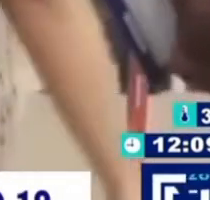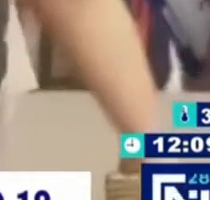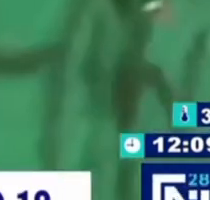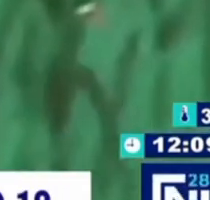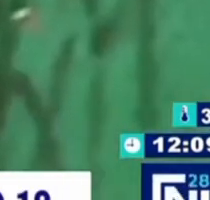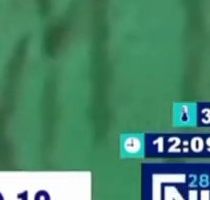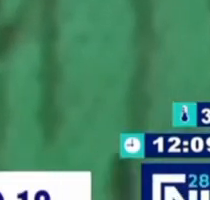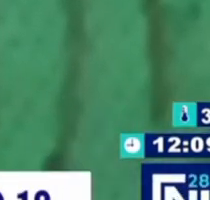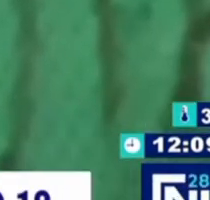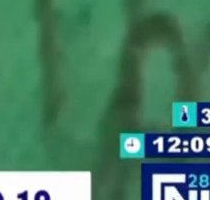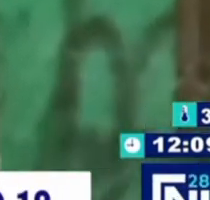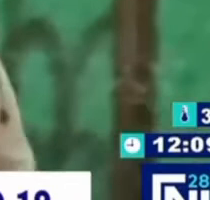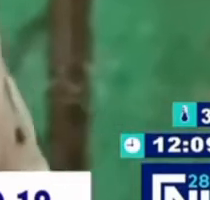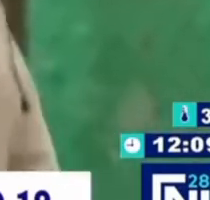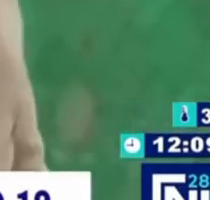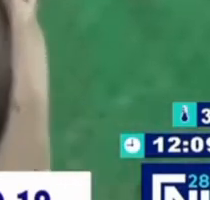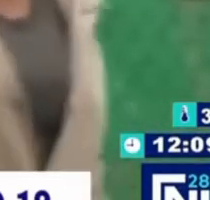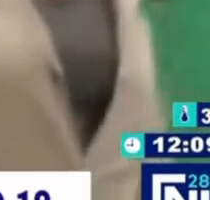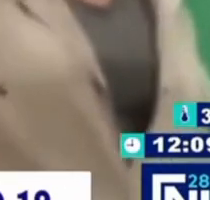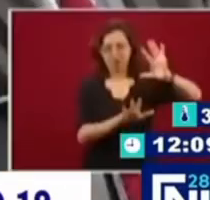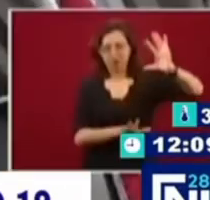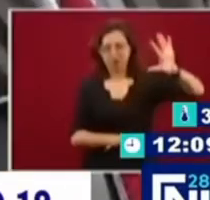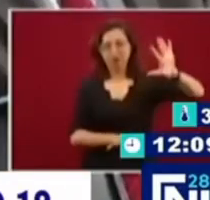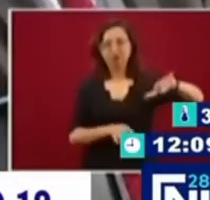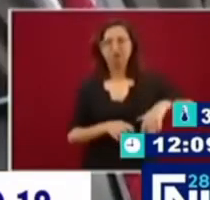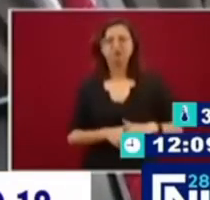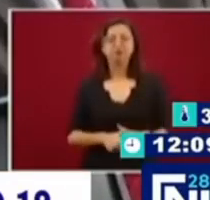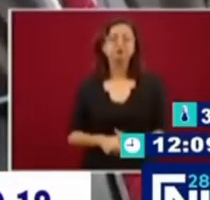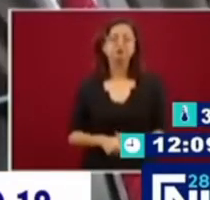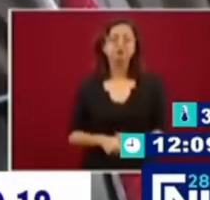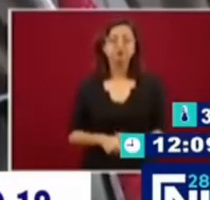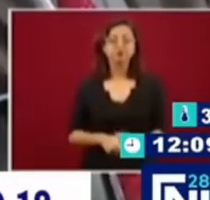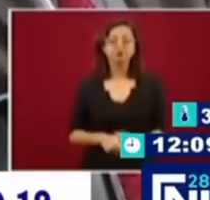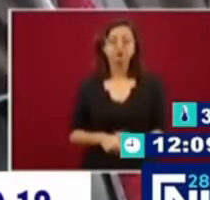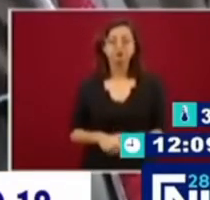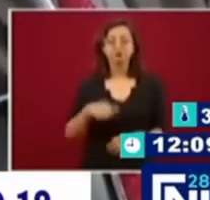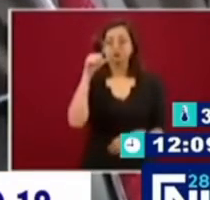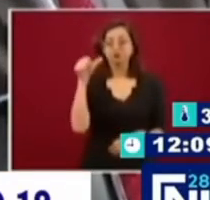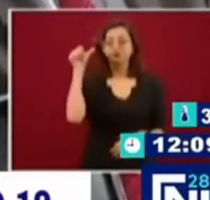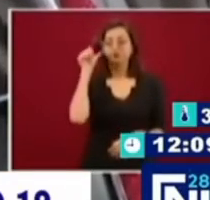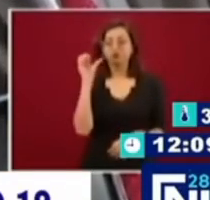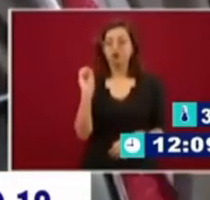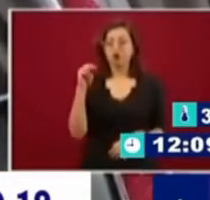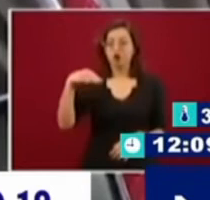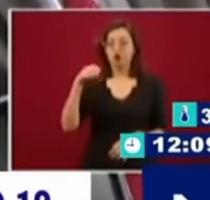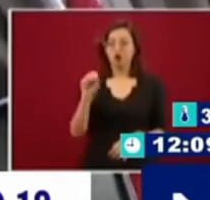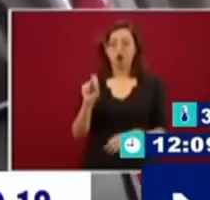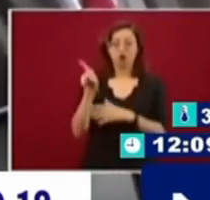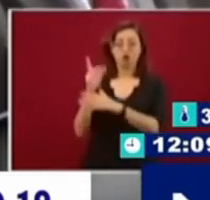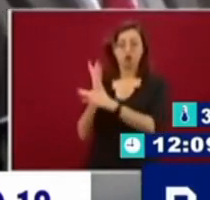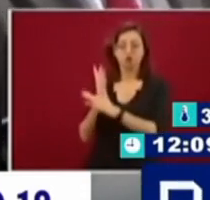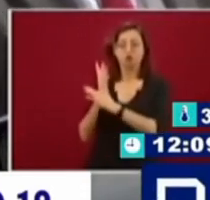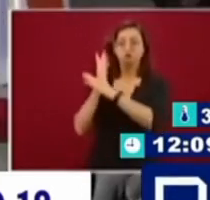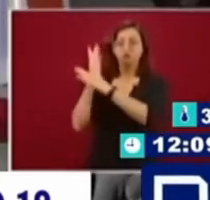con una capacidad sólida y amplia en infraestructura suficiente para enfrentar la contingencia. Hasta el momento, dijo, se registran a